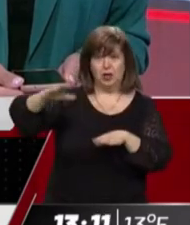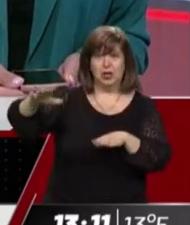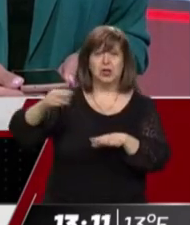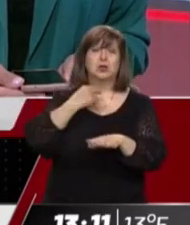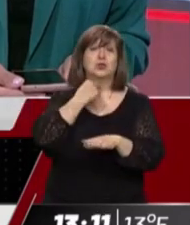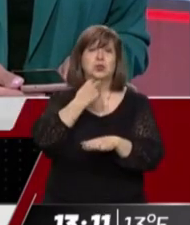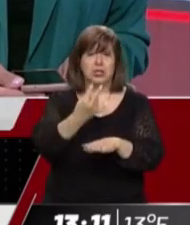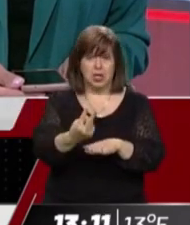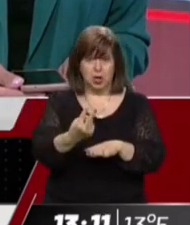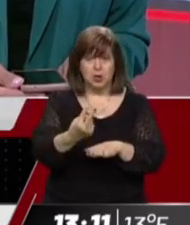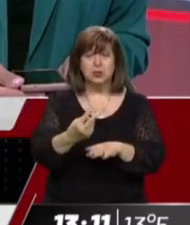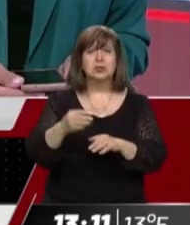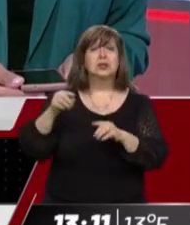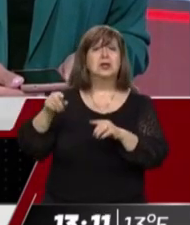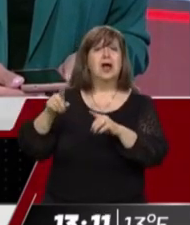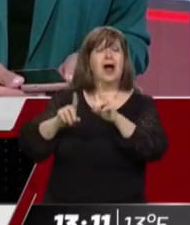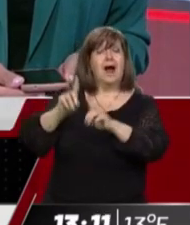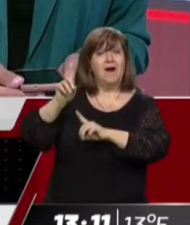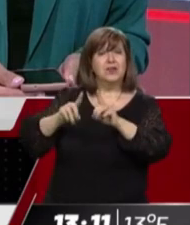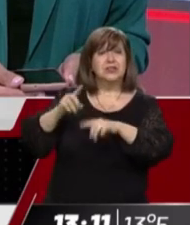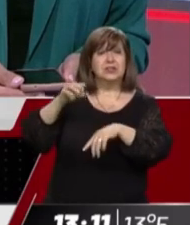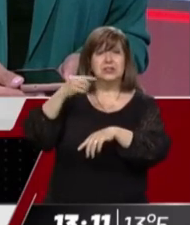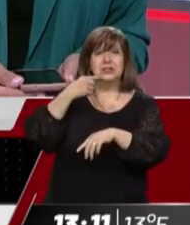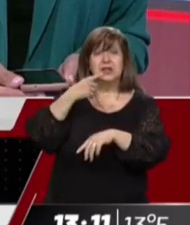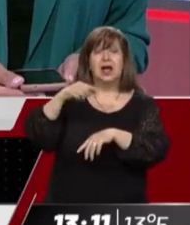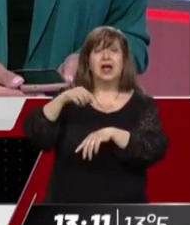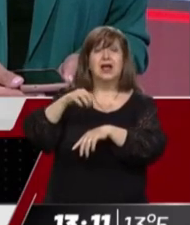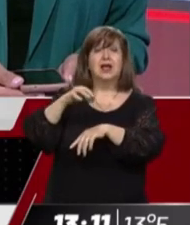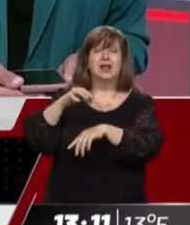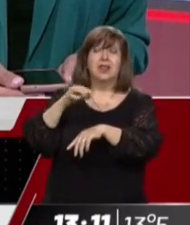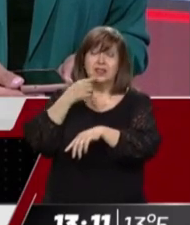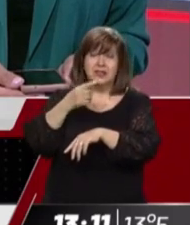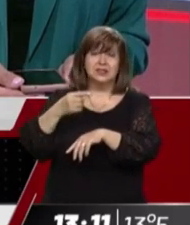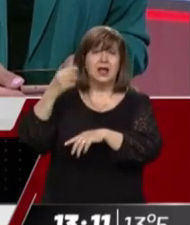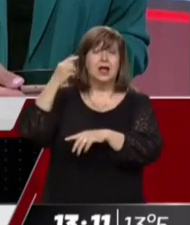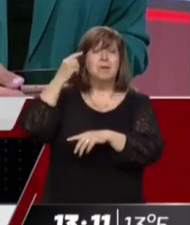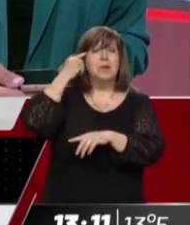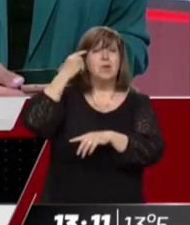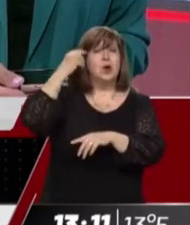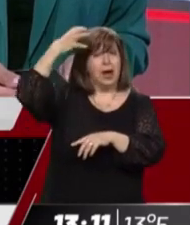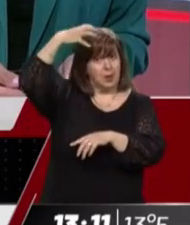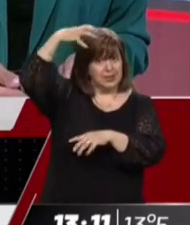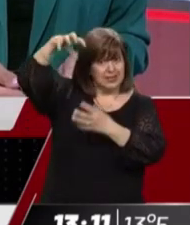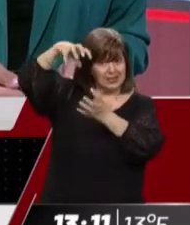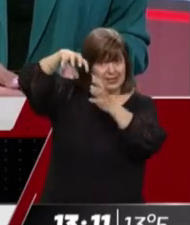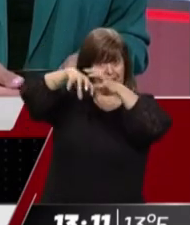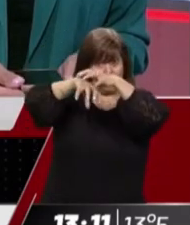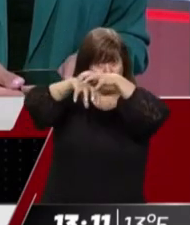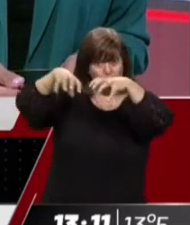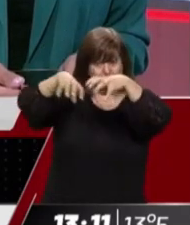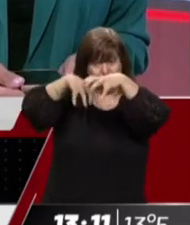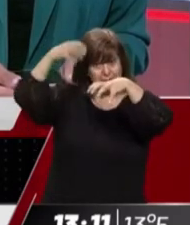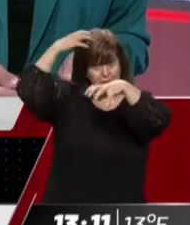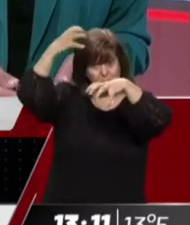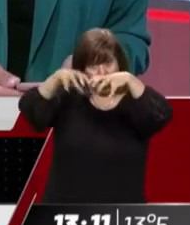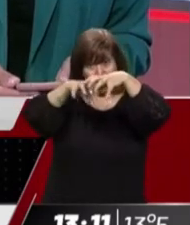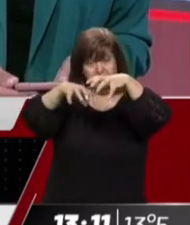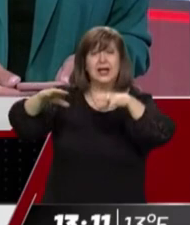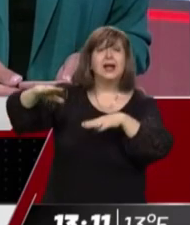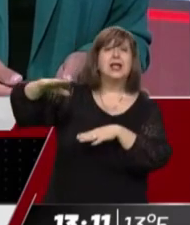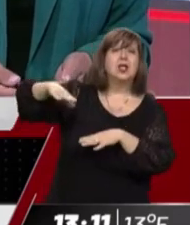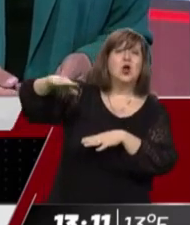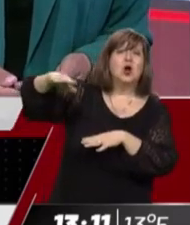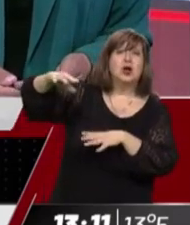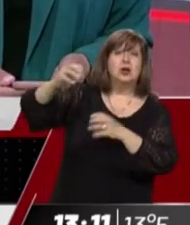porque hasta los 18 años el cerebro se está desarrollando. Lo mismo que te explicó a vos con el consumo de sustancias. Claro,